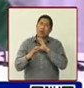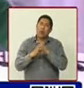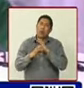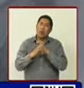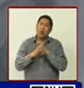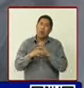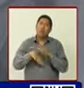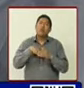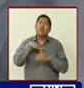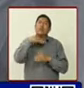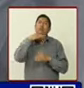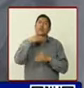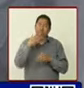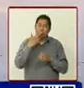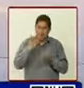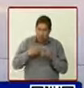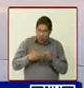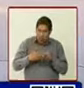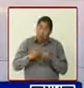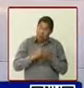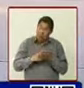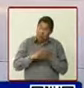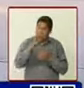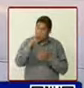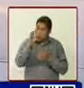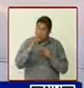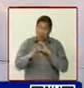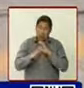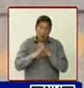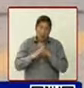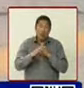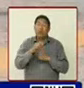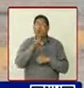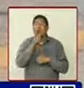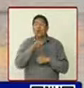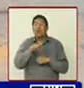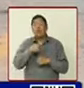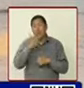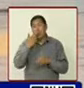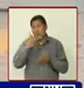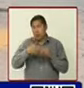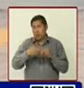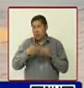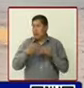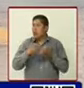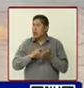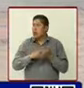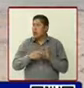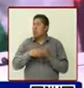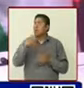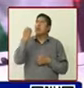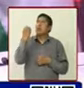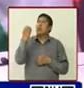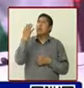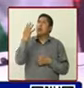con combustible. Inmediatamente estas 400 cisternas equivalen a más de 14